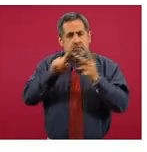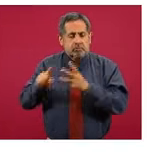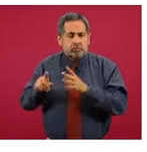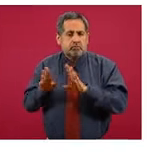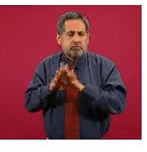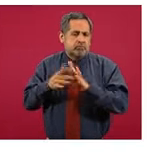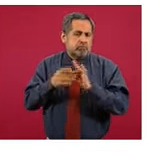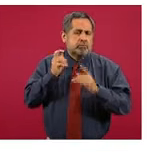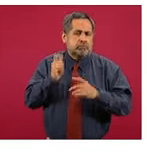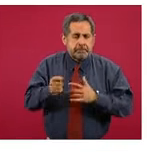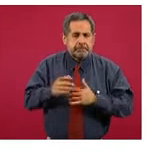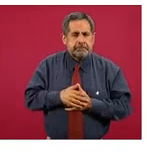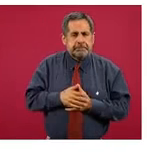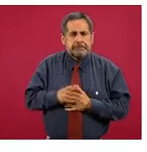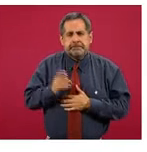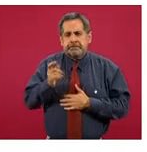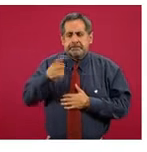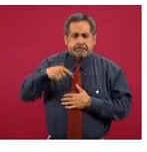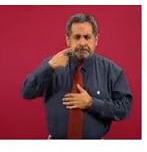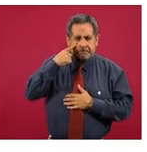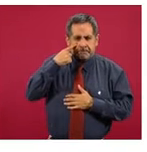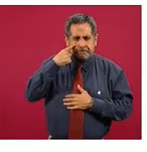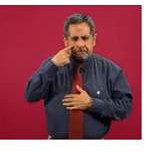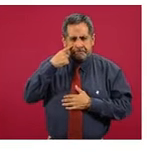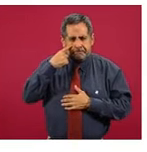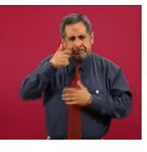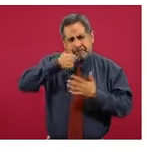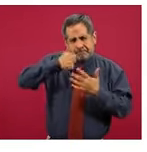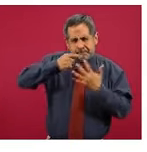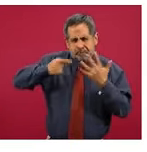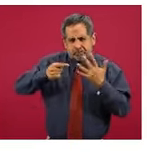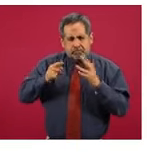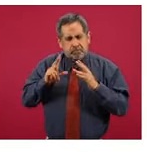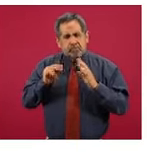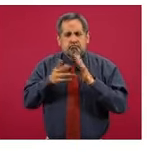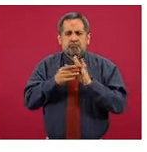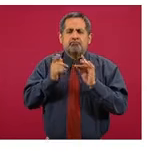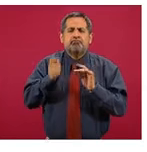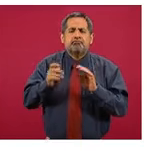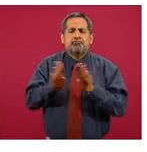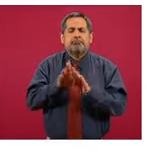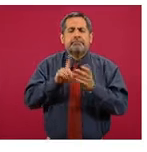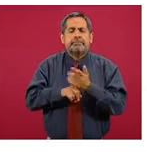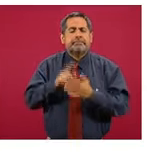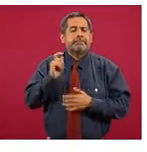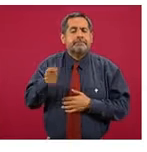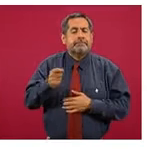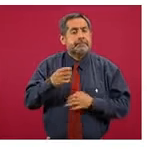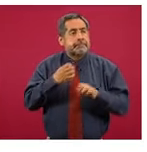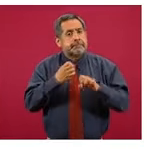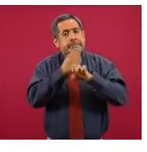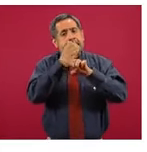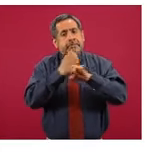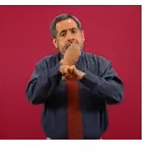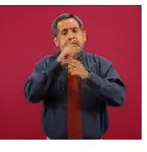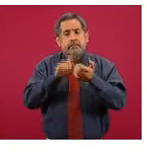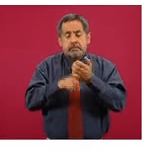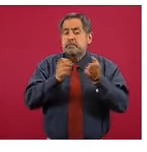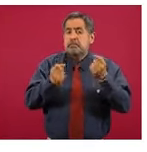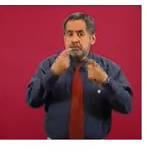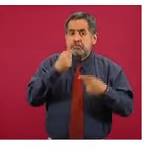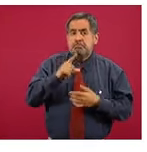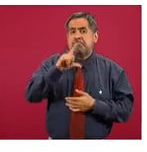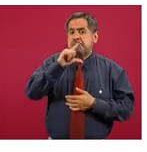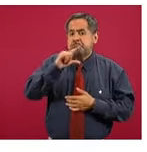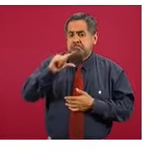aunque no pretendo que lo vean cada una de las líneas, lo que hemos tratado de dividir son aquellas entidades donde tenemos un descenso